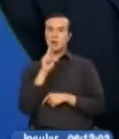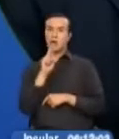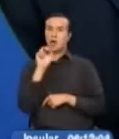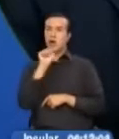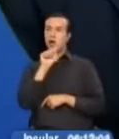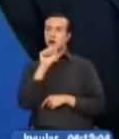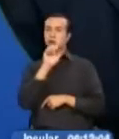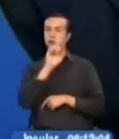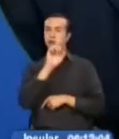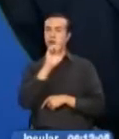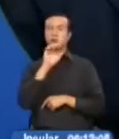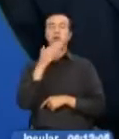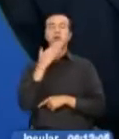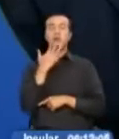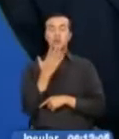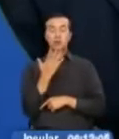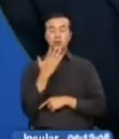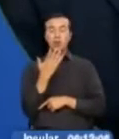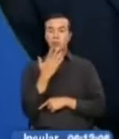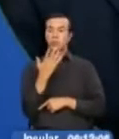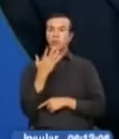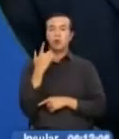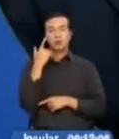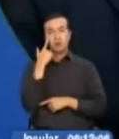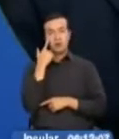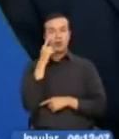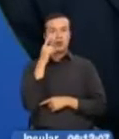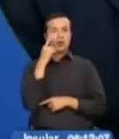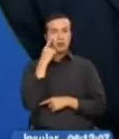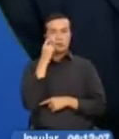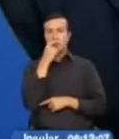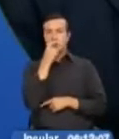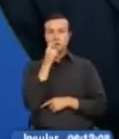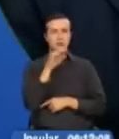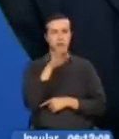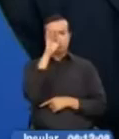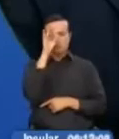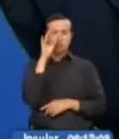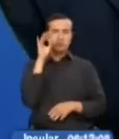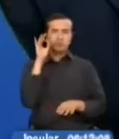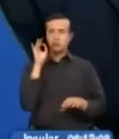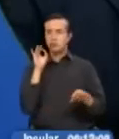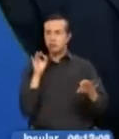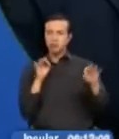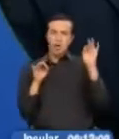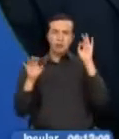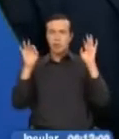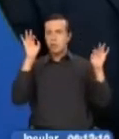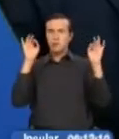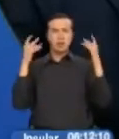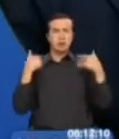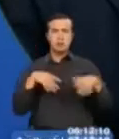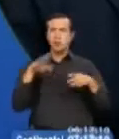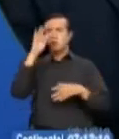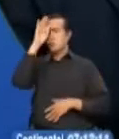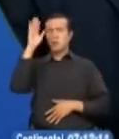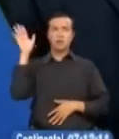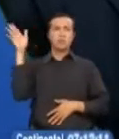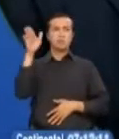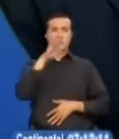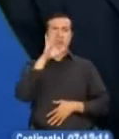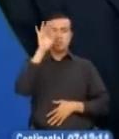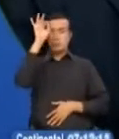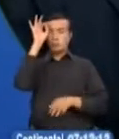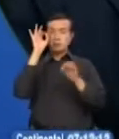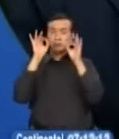pretende es que se tomen de manera aleatoria muestras de las diferentes unidades de casas de salud del país y